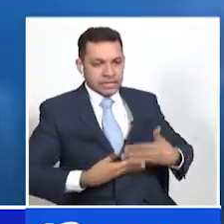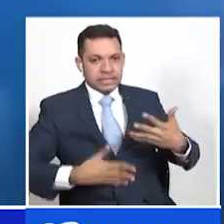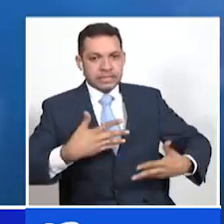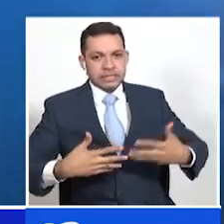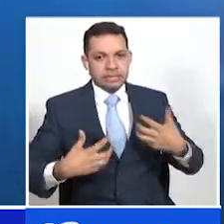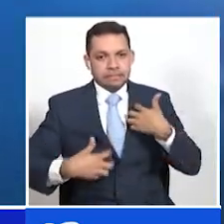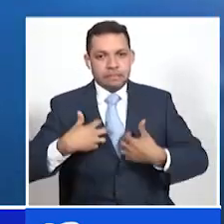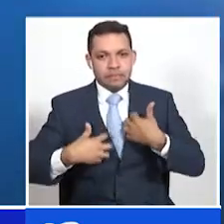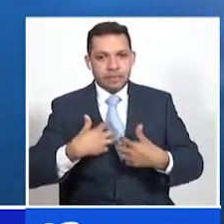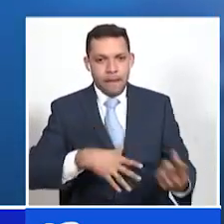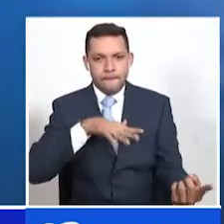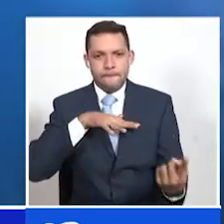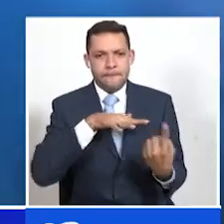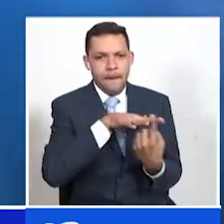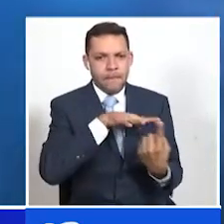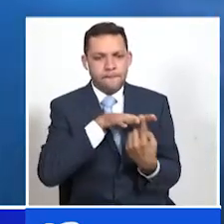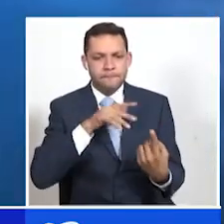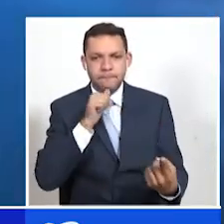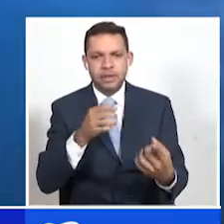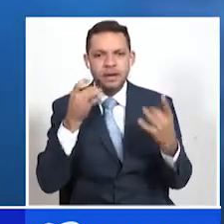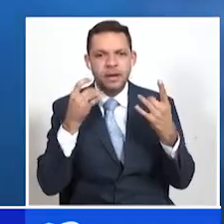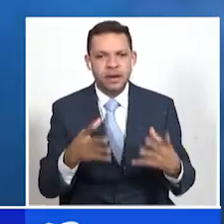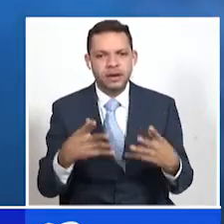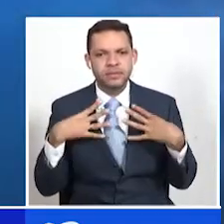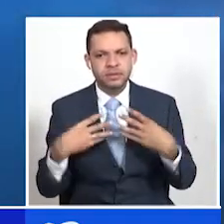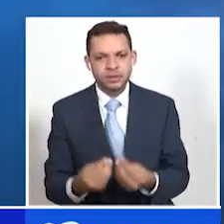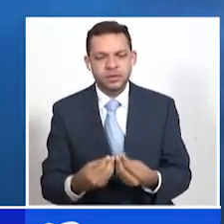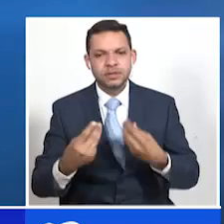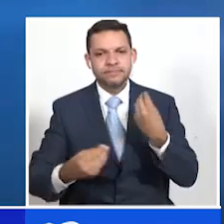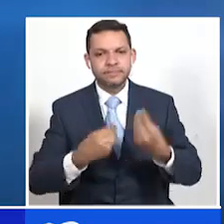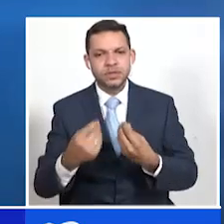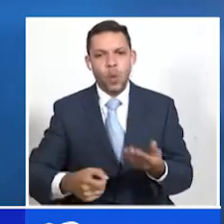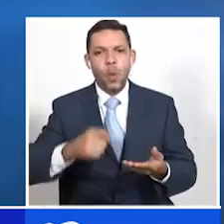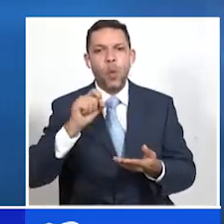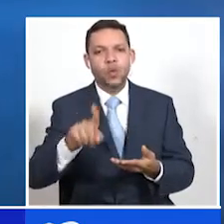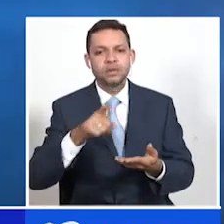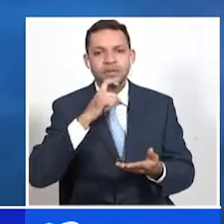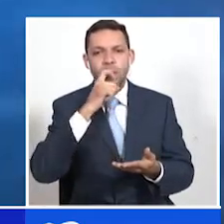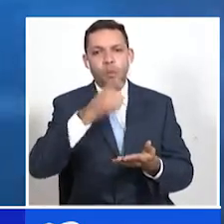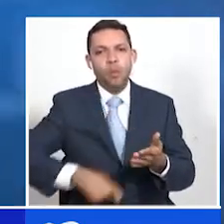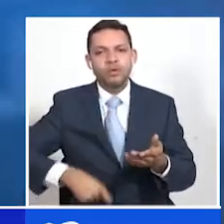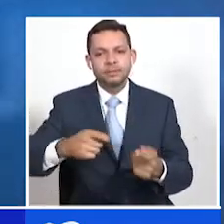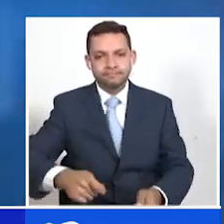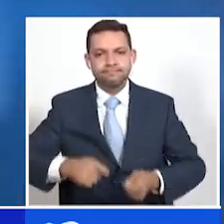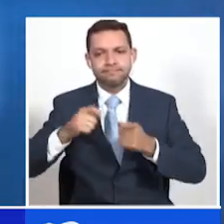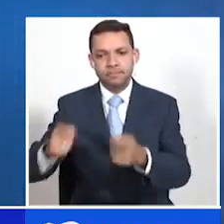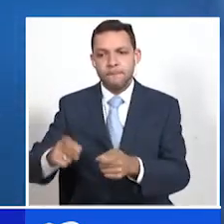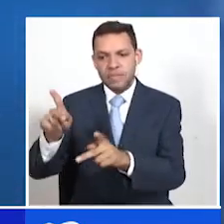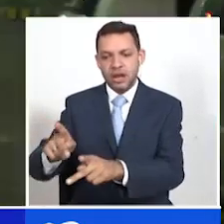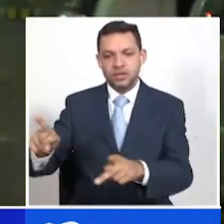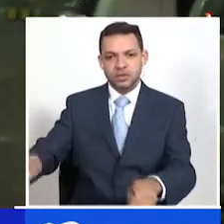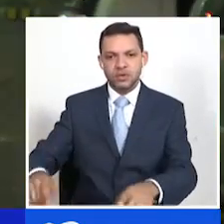rejas. 11 comparendos en total fueron entregados a personas que participaron en estos hechos violentos.